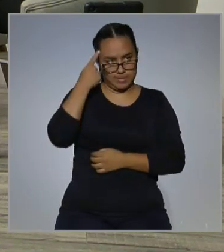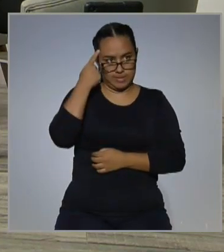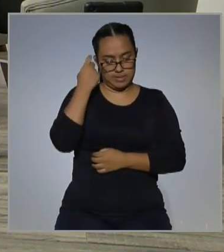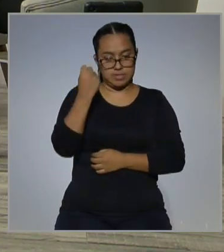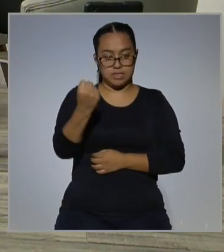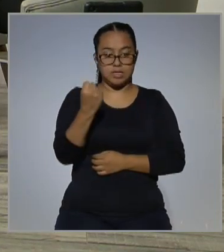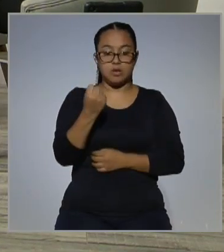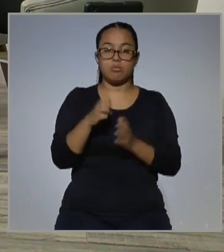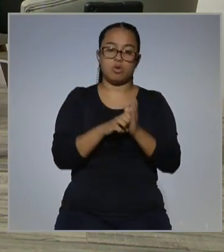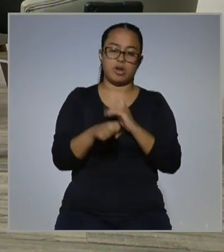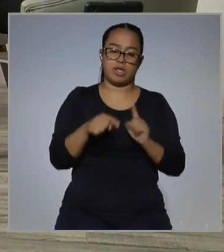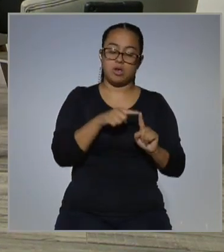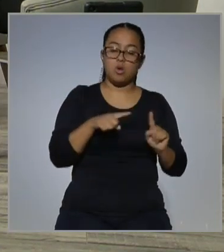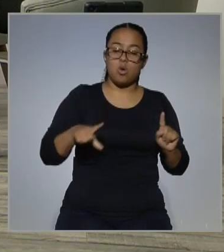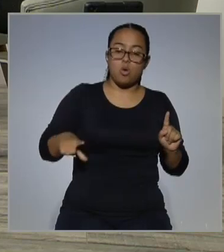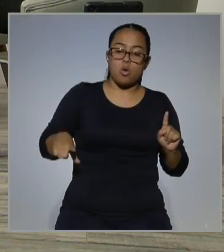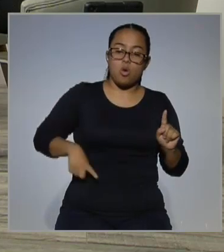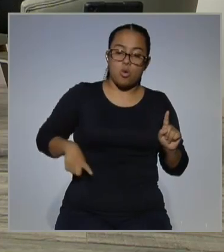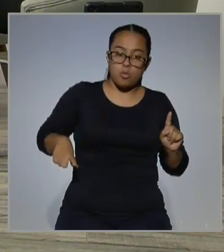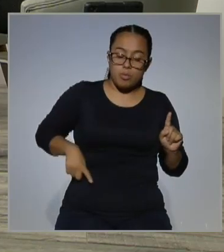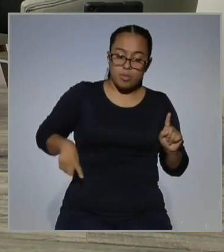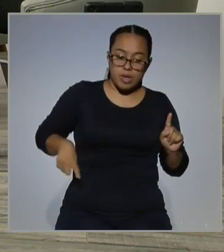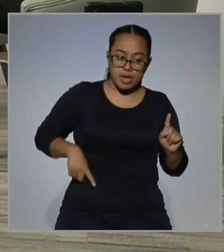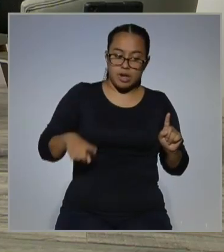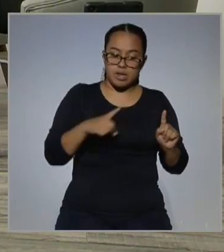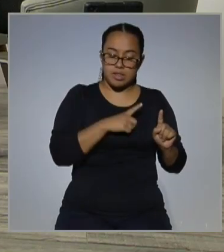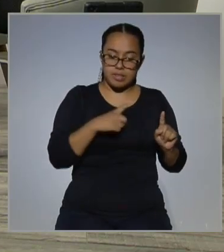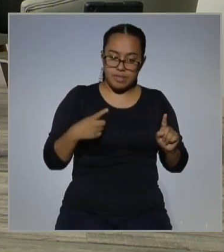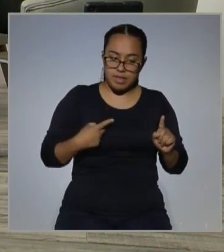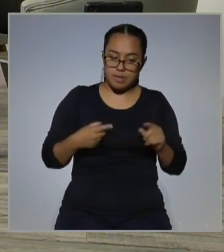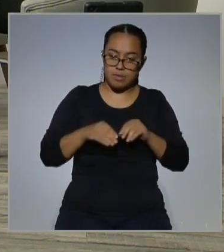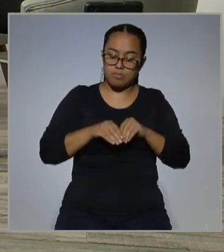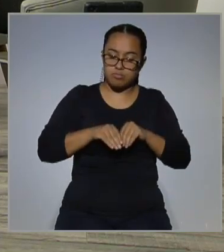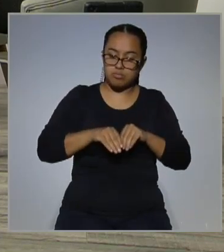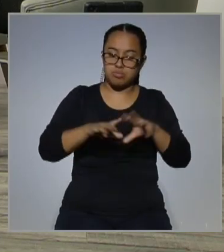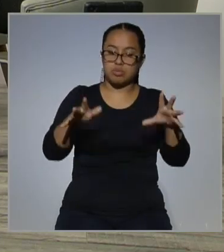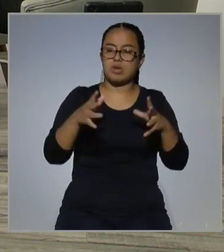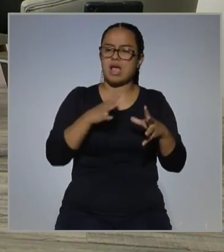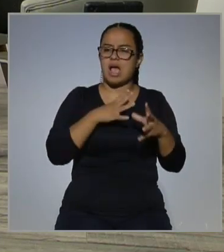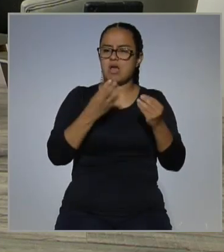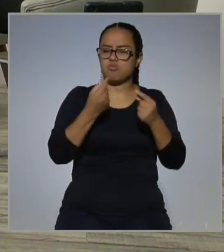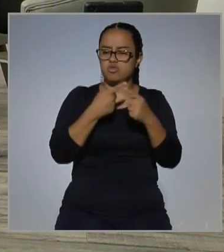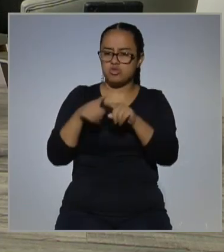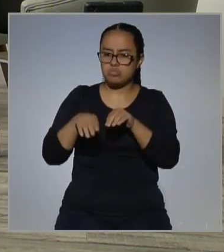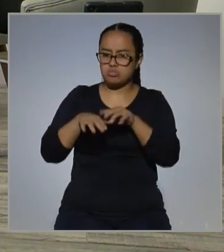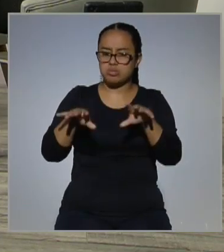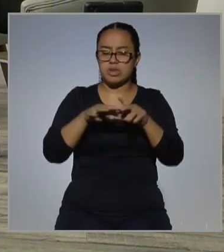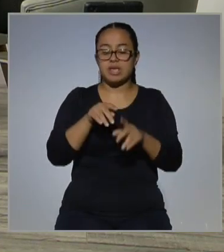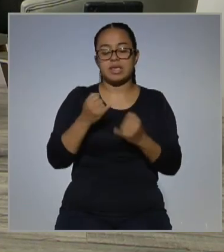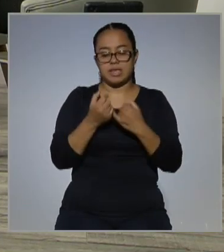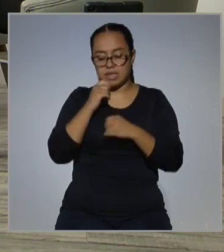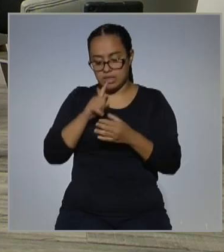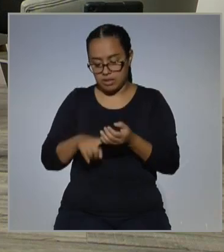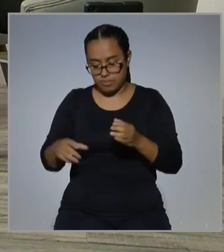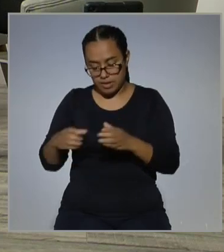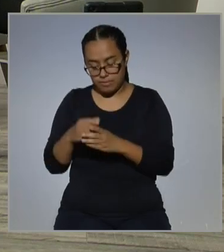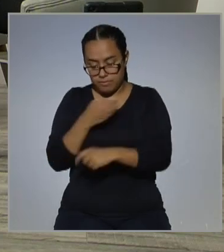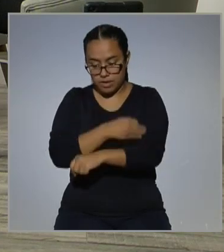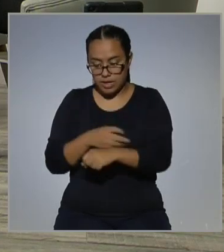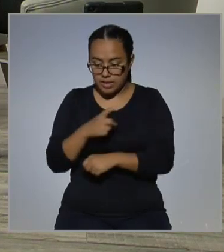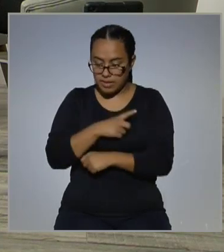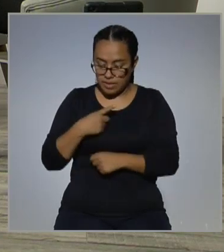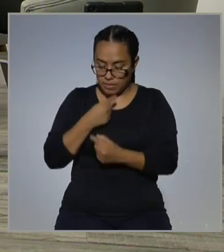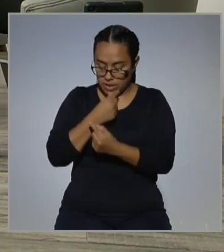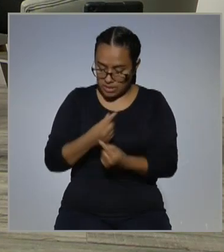lado, la parte gubernamental, donde desde el gobierno se están emitiendo estos mensajes en muchos sentidos, y luego a nivel familiar, la incorporación de